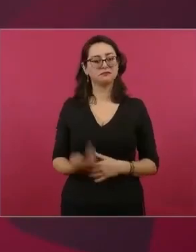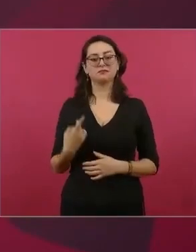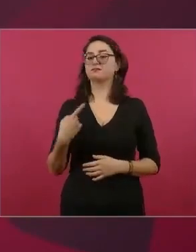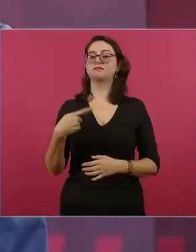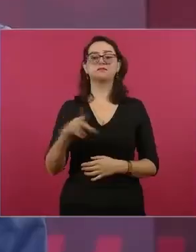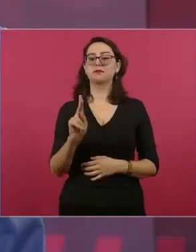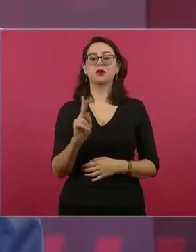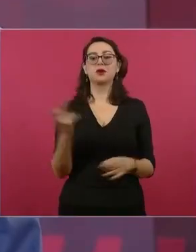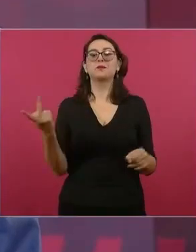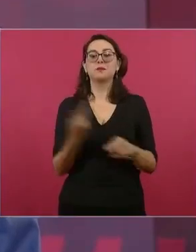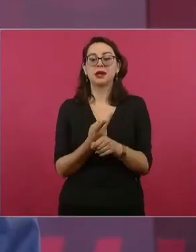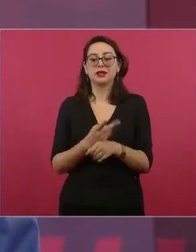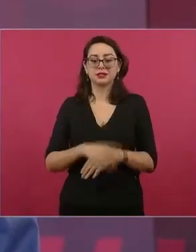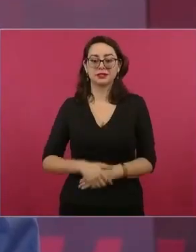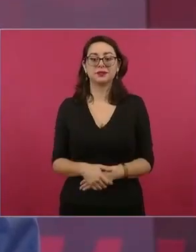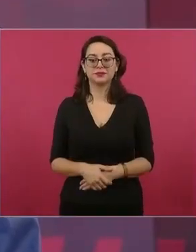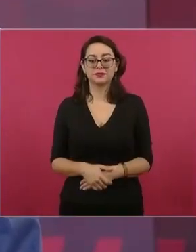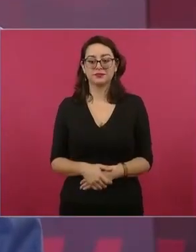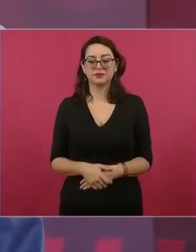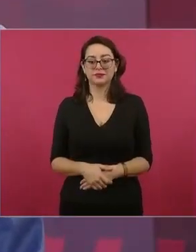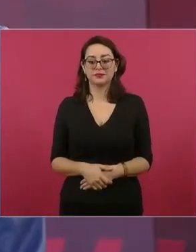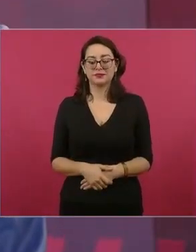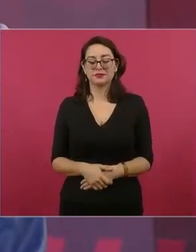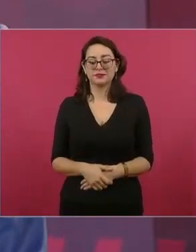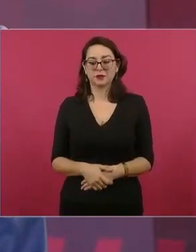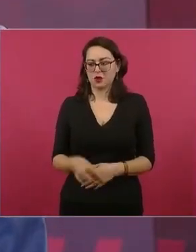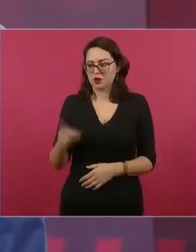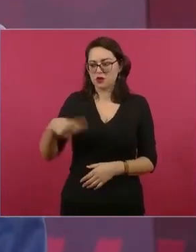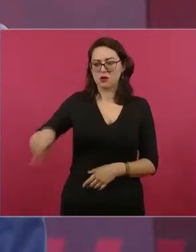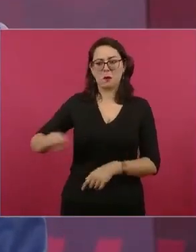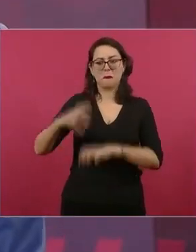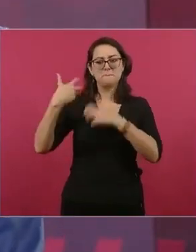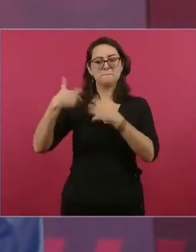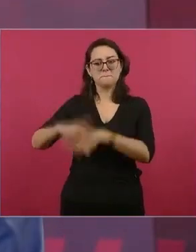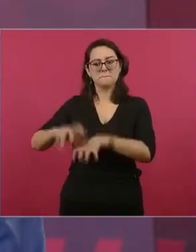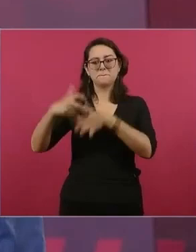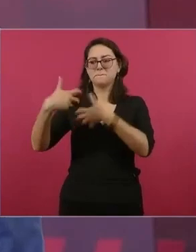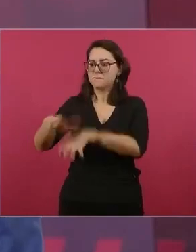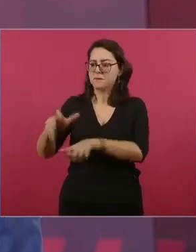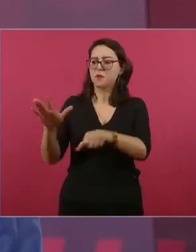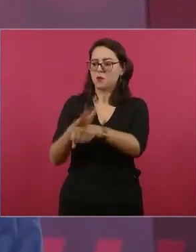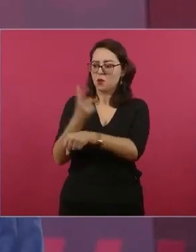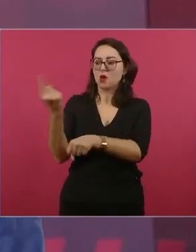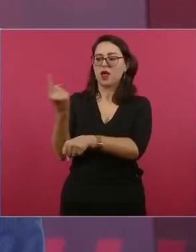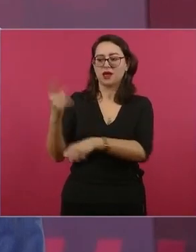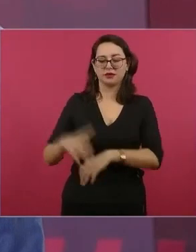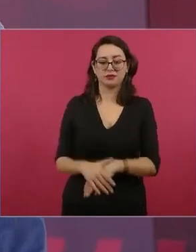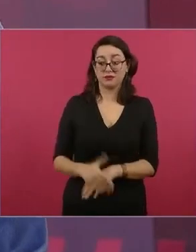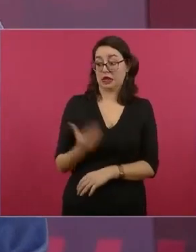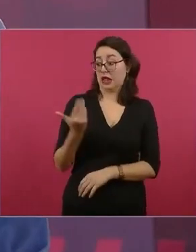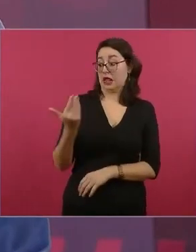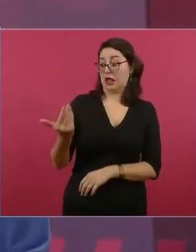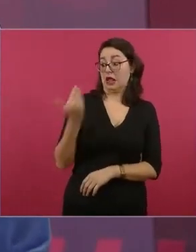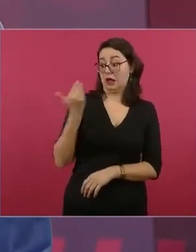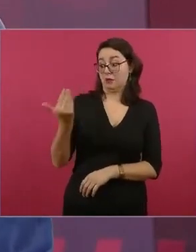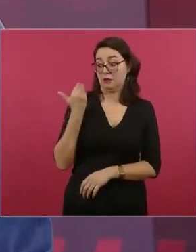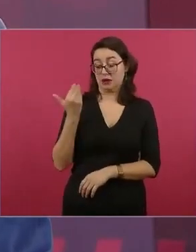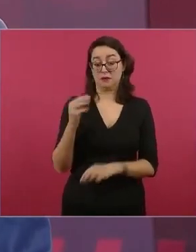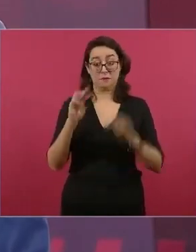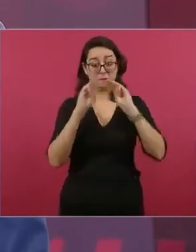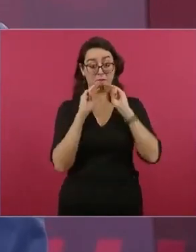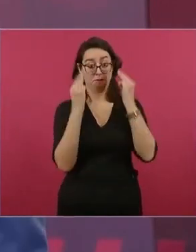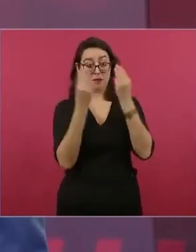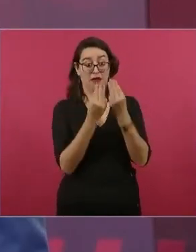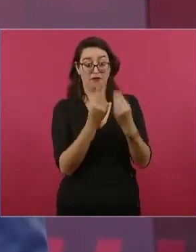bien pues después ya se llevaron a cabo estas mesas de negociación entre ludwin Marcial Reynoso y